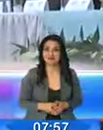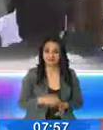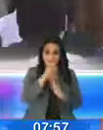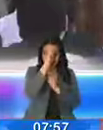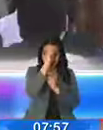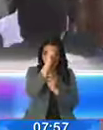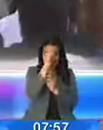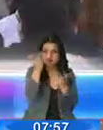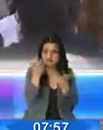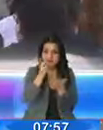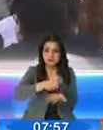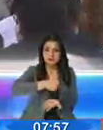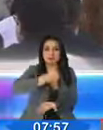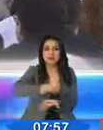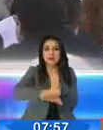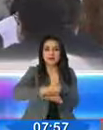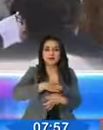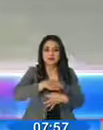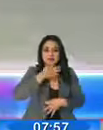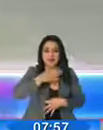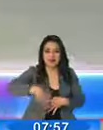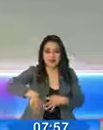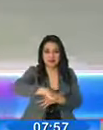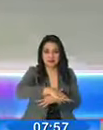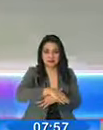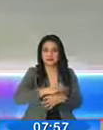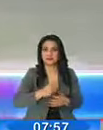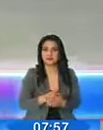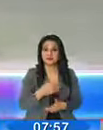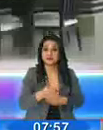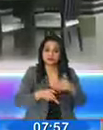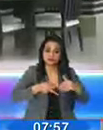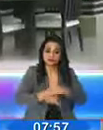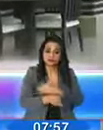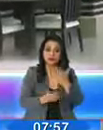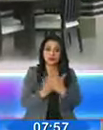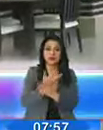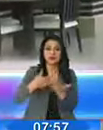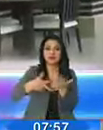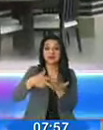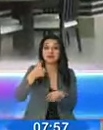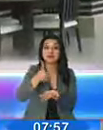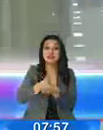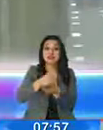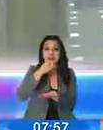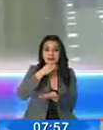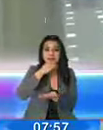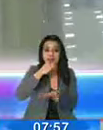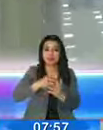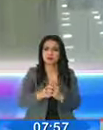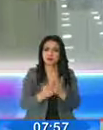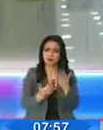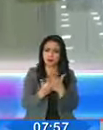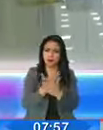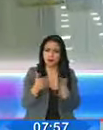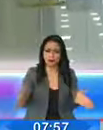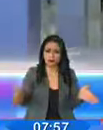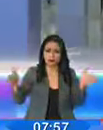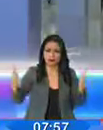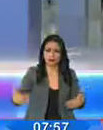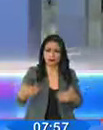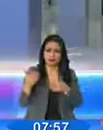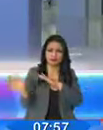efectuó en la Plaza Cívica de la ciudad. Horas después se inauguró la nueva terminal terrestre de Manta. La moderna infraestructura por día recibe